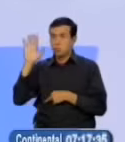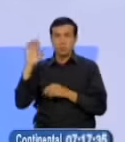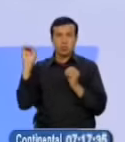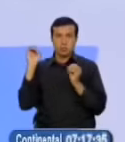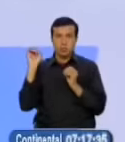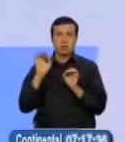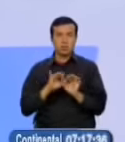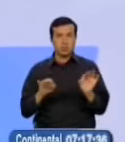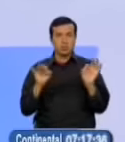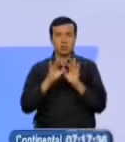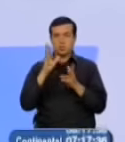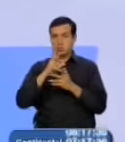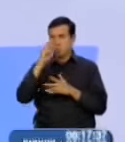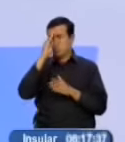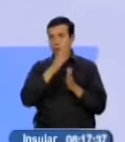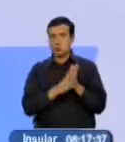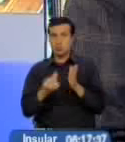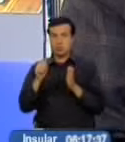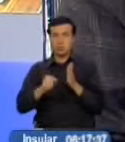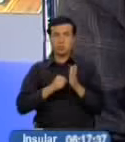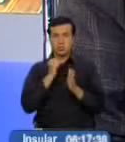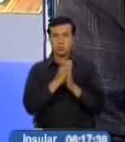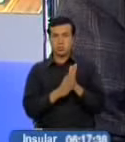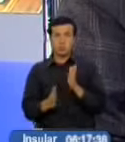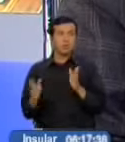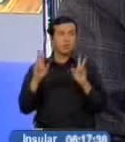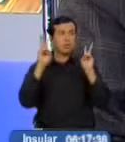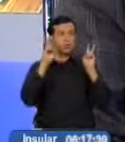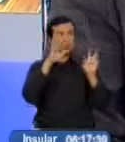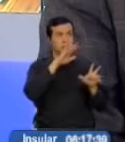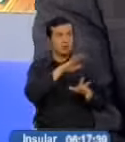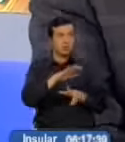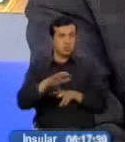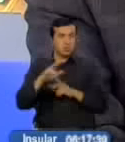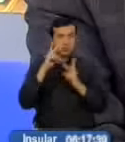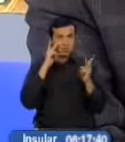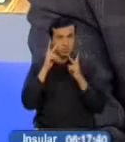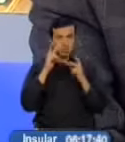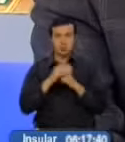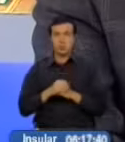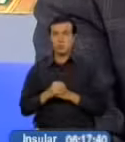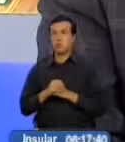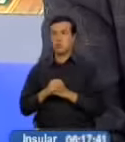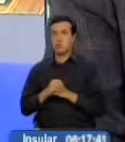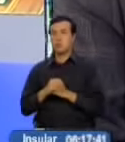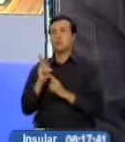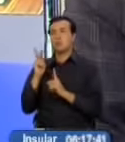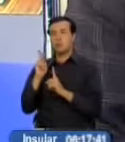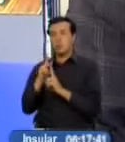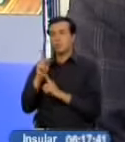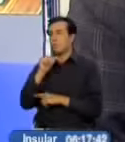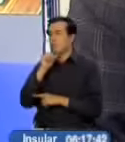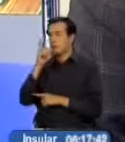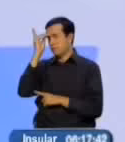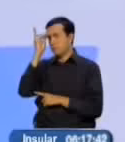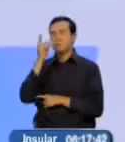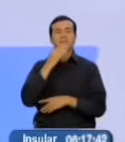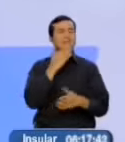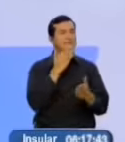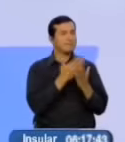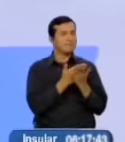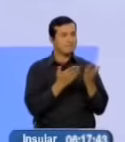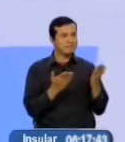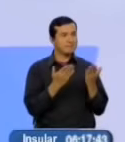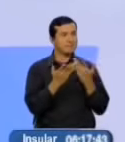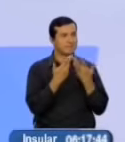esa debería ser la gran lección de esta década. Y en algún momento hablaremos sobre el sector agropecuario también. Que es otra de las grandes deudas también. María Paula Romo, muchas gracias por estar